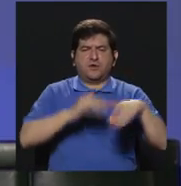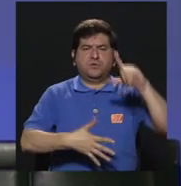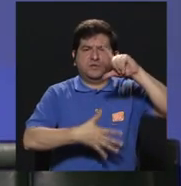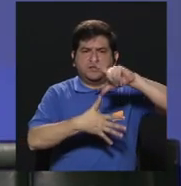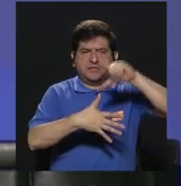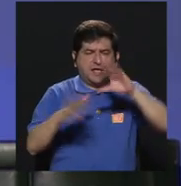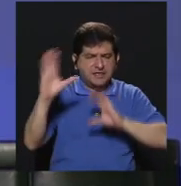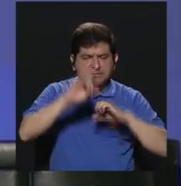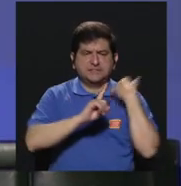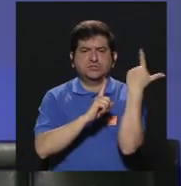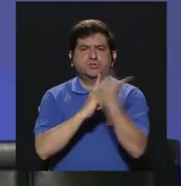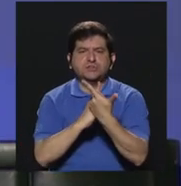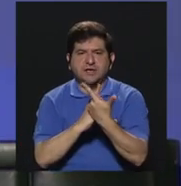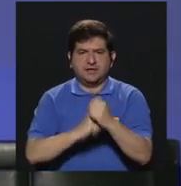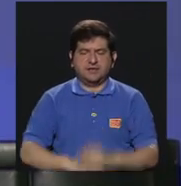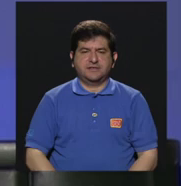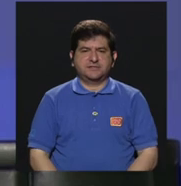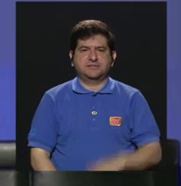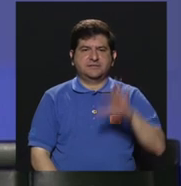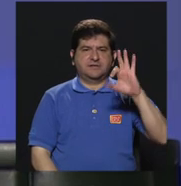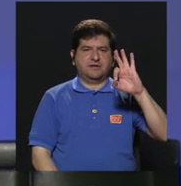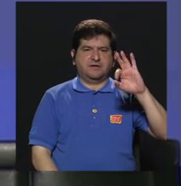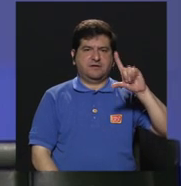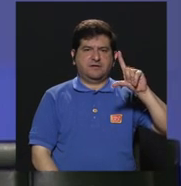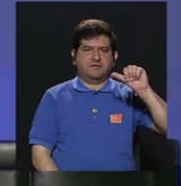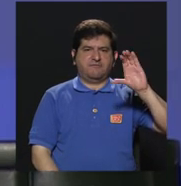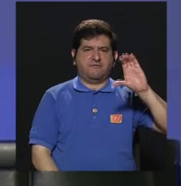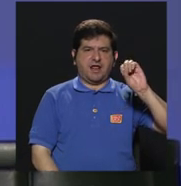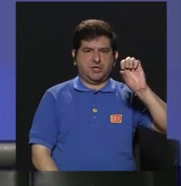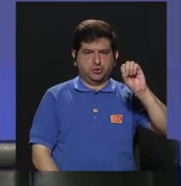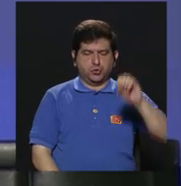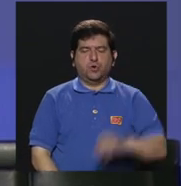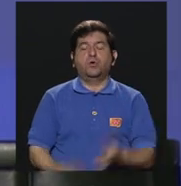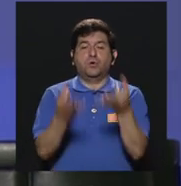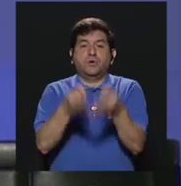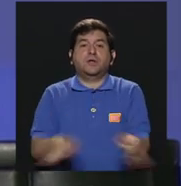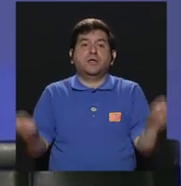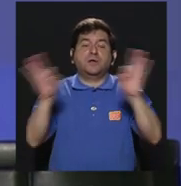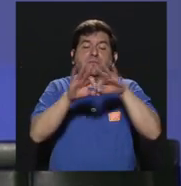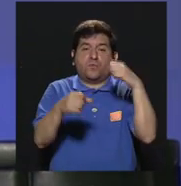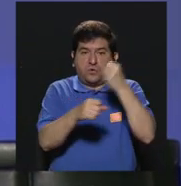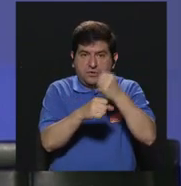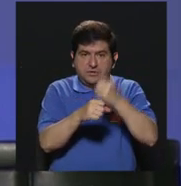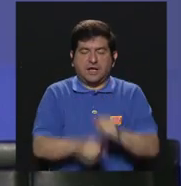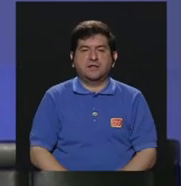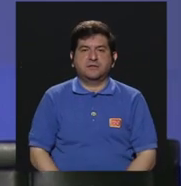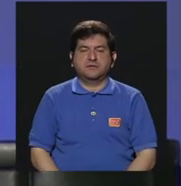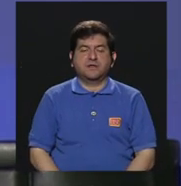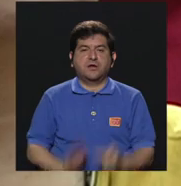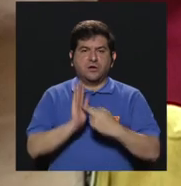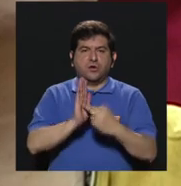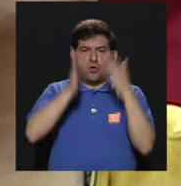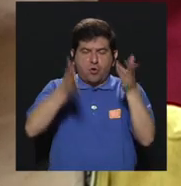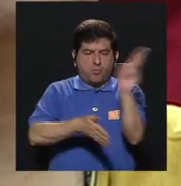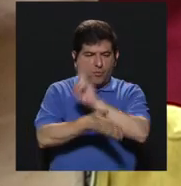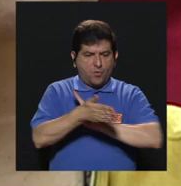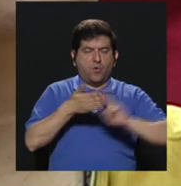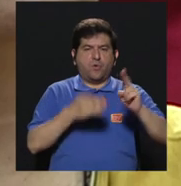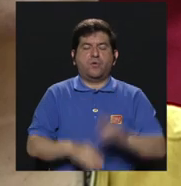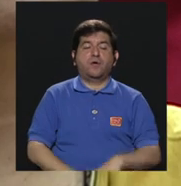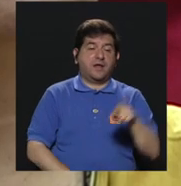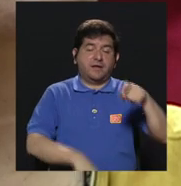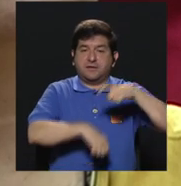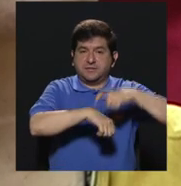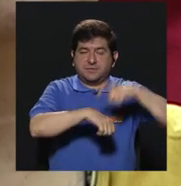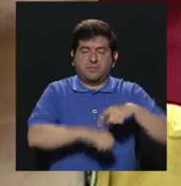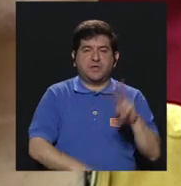Latinoamericana de Ciencias Sociales, FLACSO. Jugó un papel importante como delegado de la universidad el